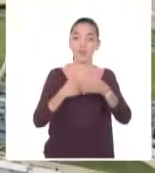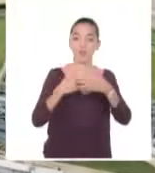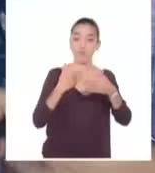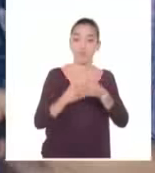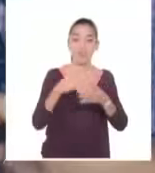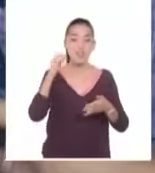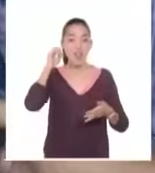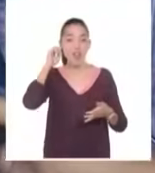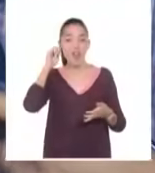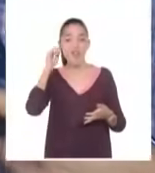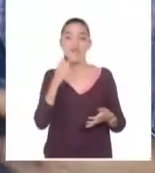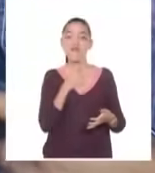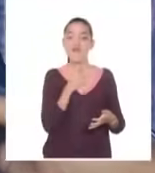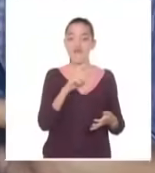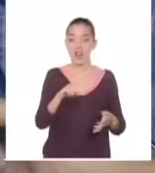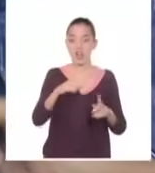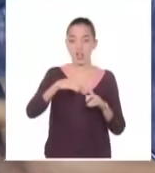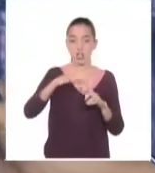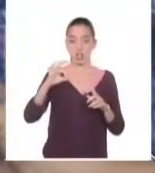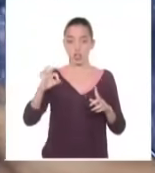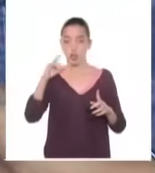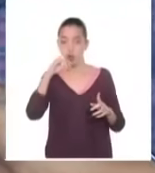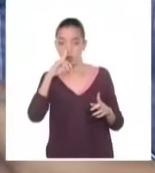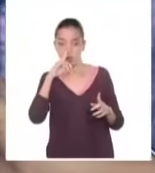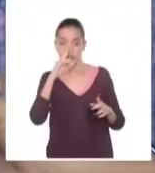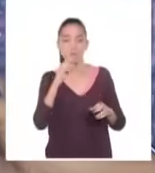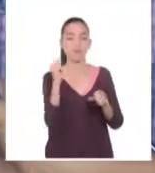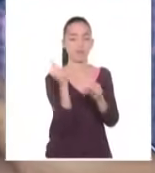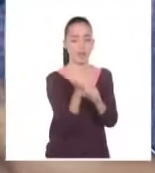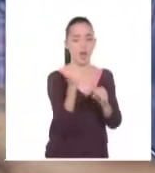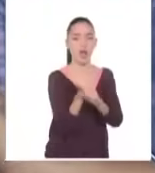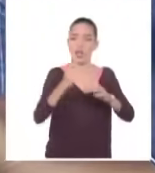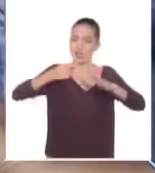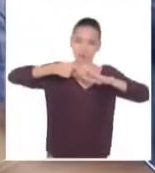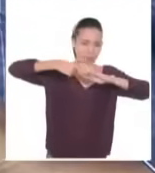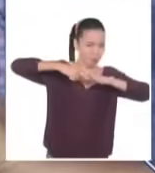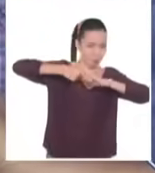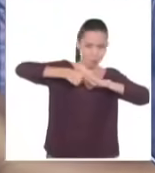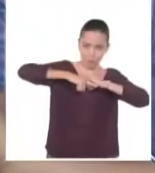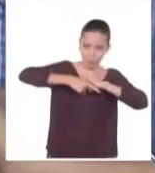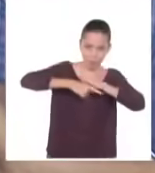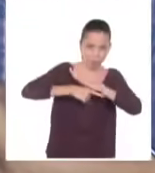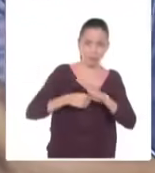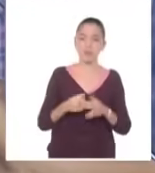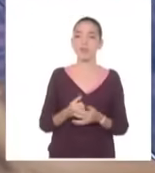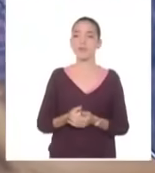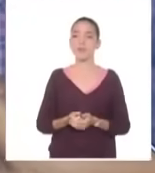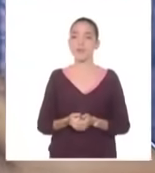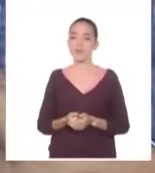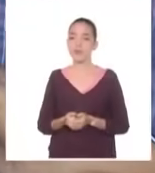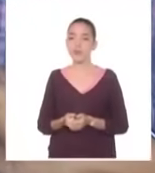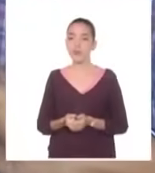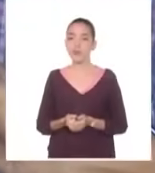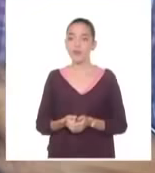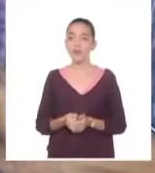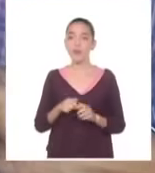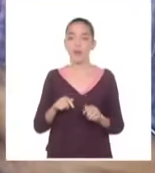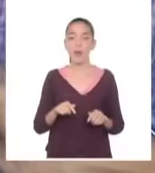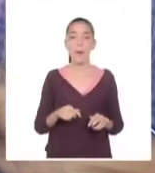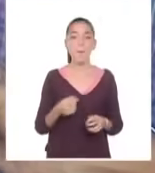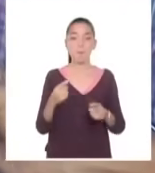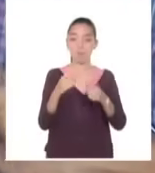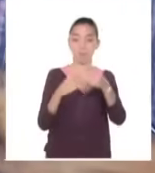trabajo dividido en varias zonas de la termoeléctrica, la caldera. Primero se hizo un análisis de todas